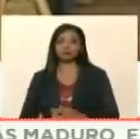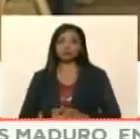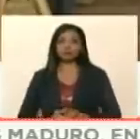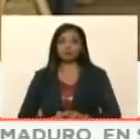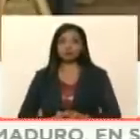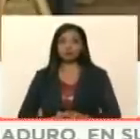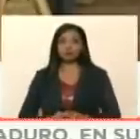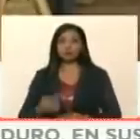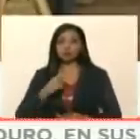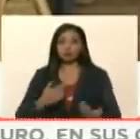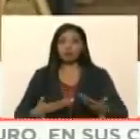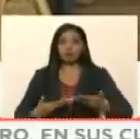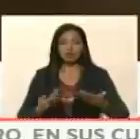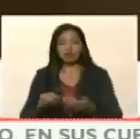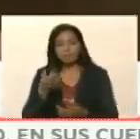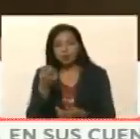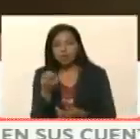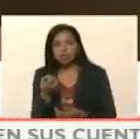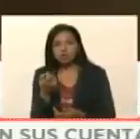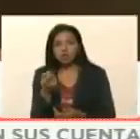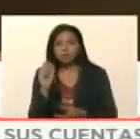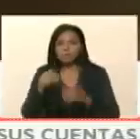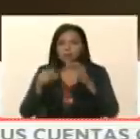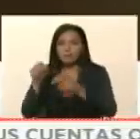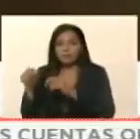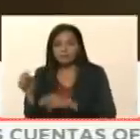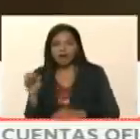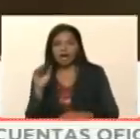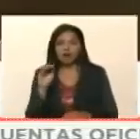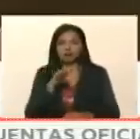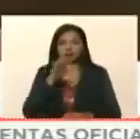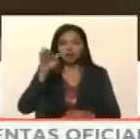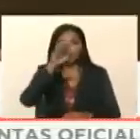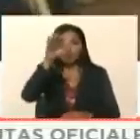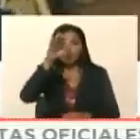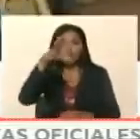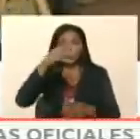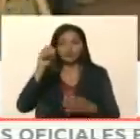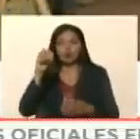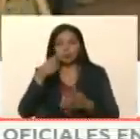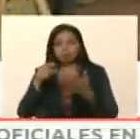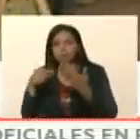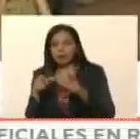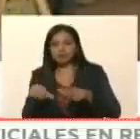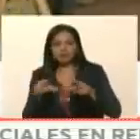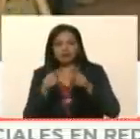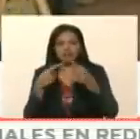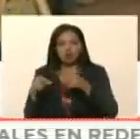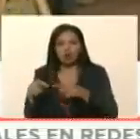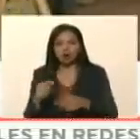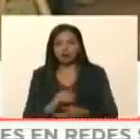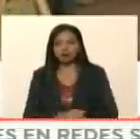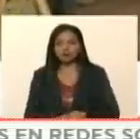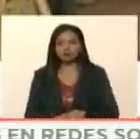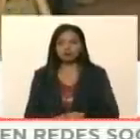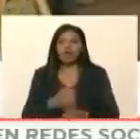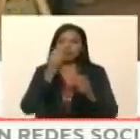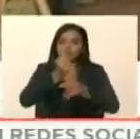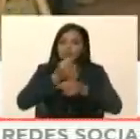Yo le daría un poquito de esta semilla a la gente de Galipán y a la gente de Panaquire, del